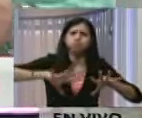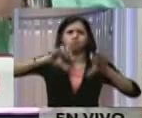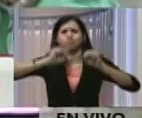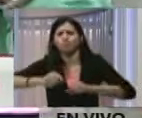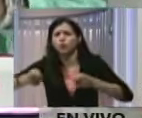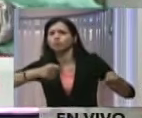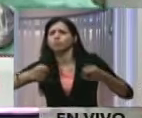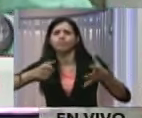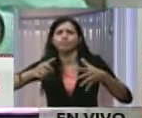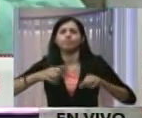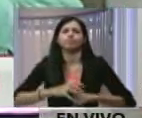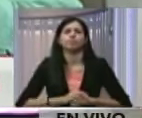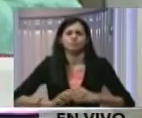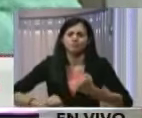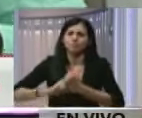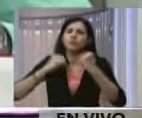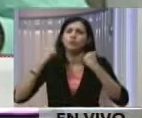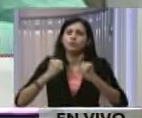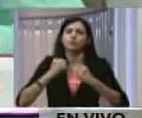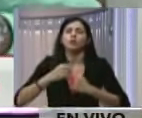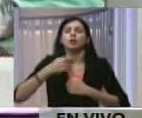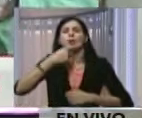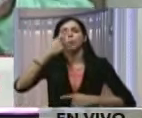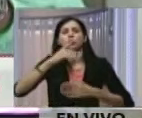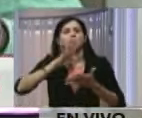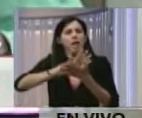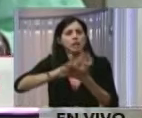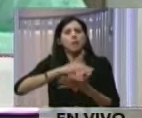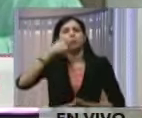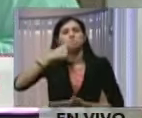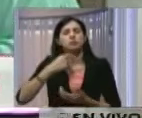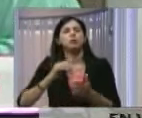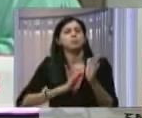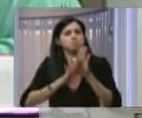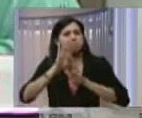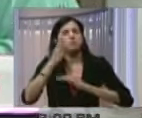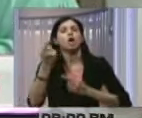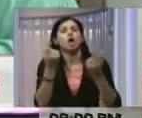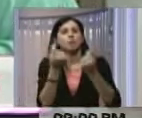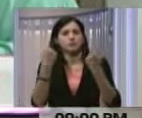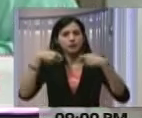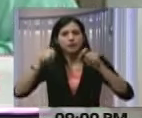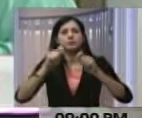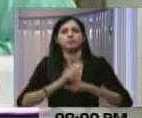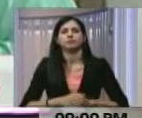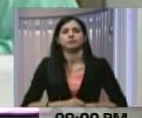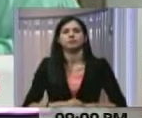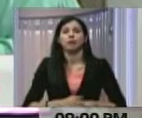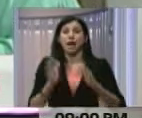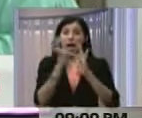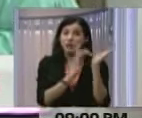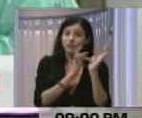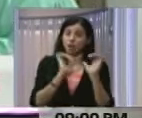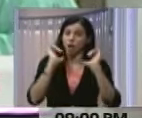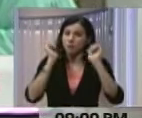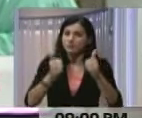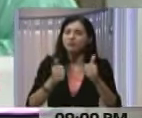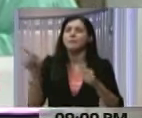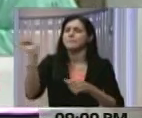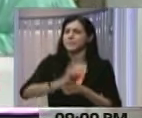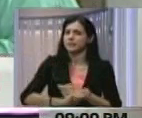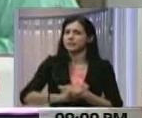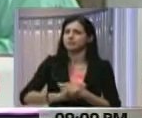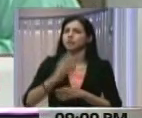trimestre para afianzar la estabilidad política, la recuperación económica. Abril arranca como el mes